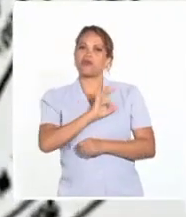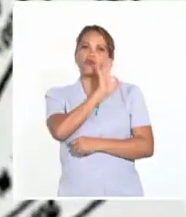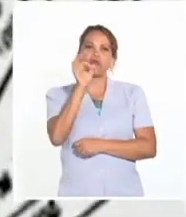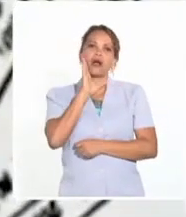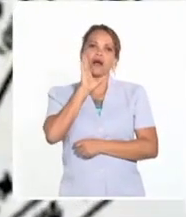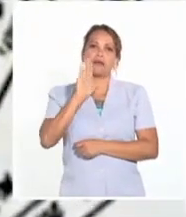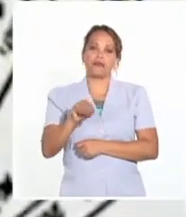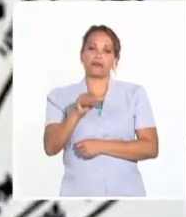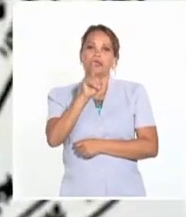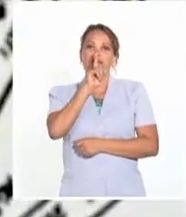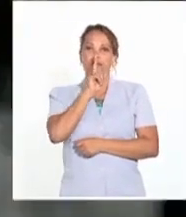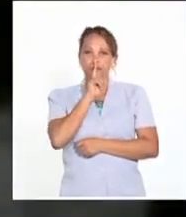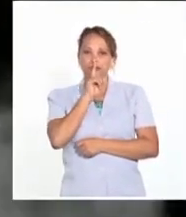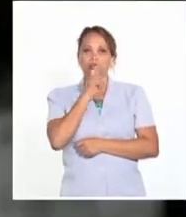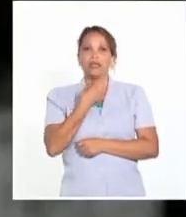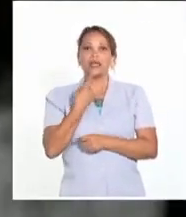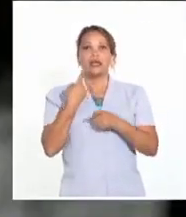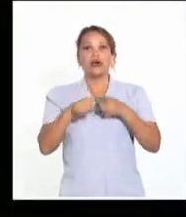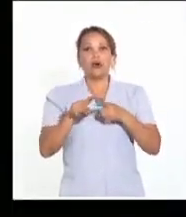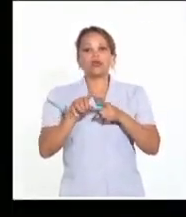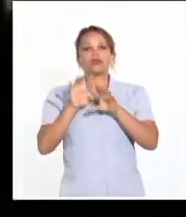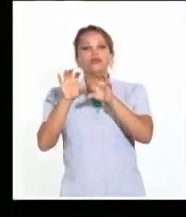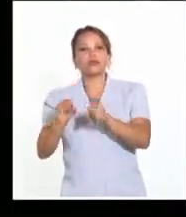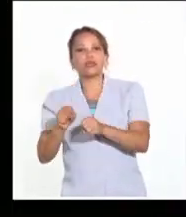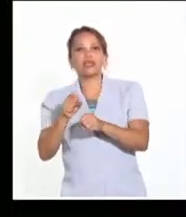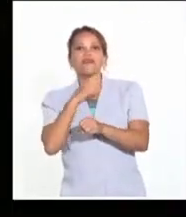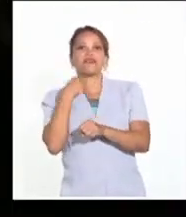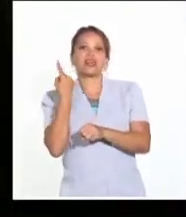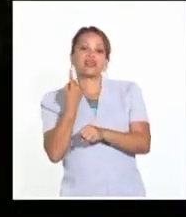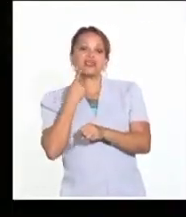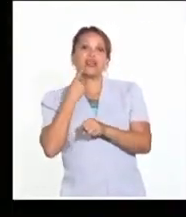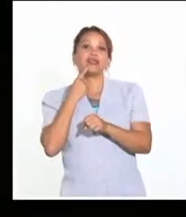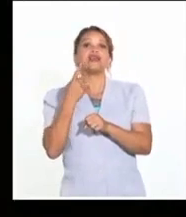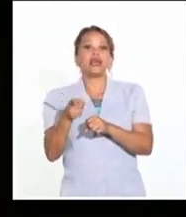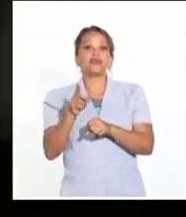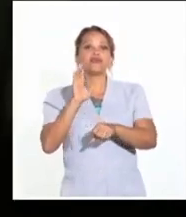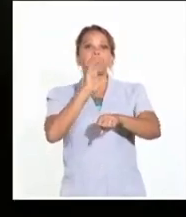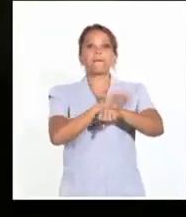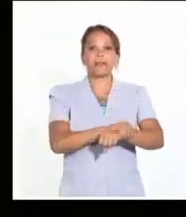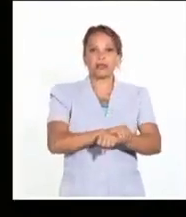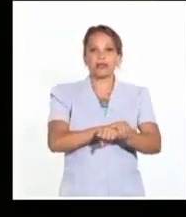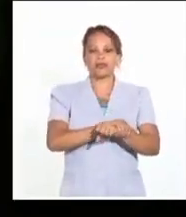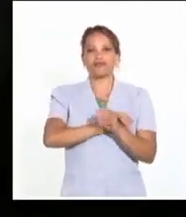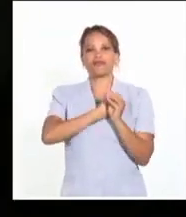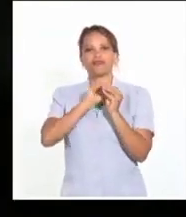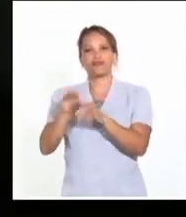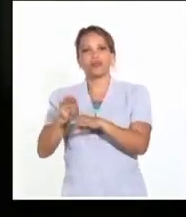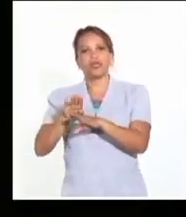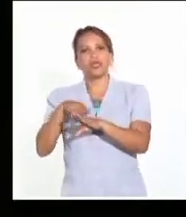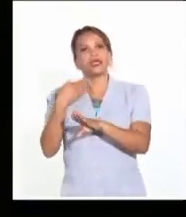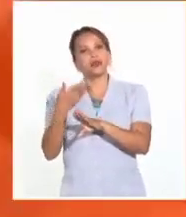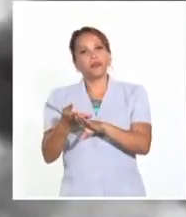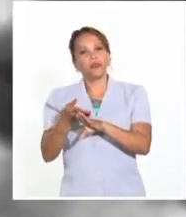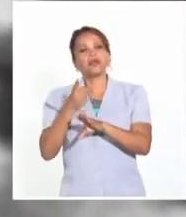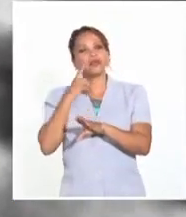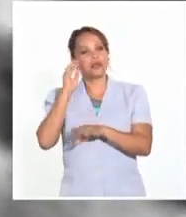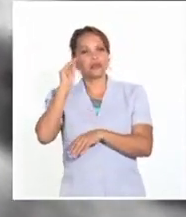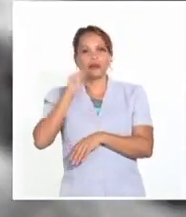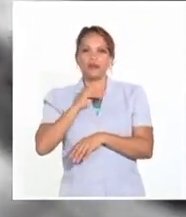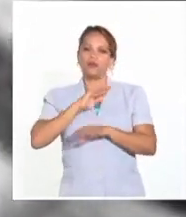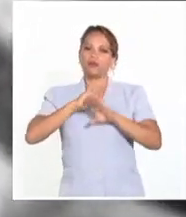Hospital Civil Saturnino Lora y al fracasar el asalto fue hecho prisionero y lo que pasó después ya lo sabemos